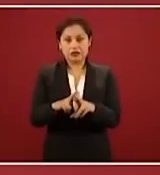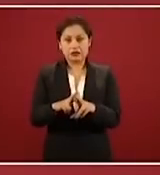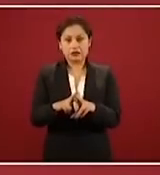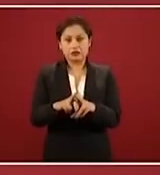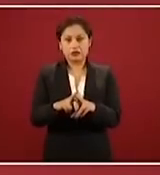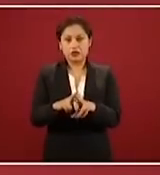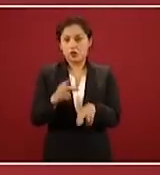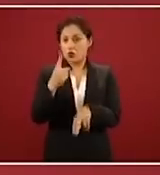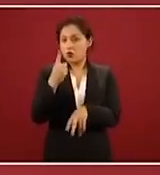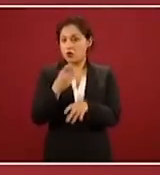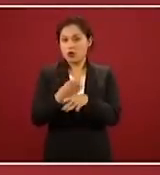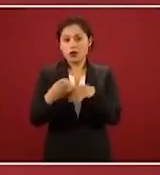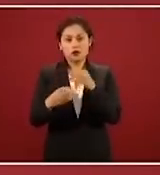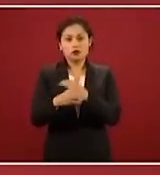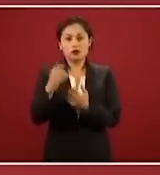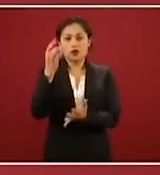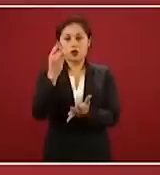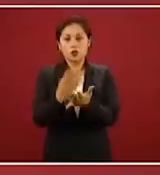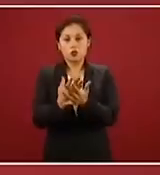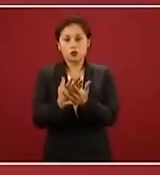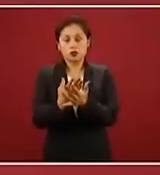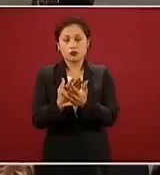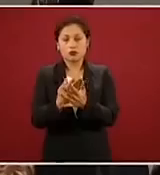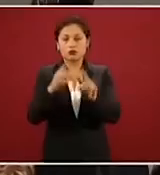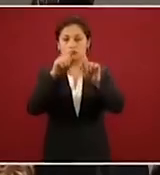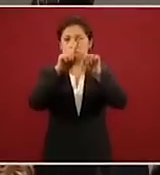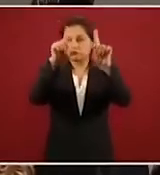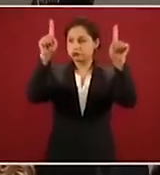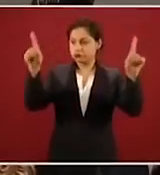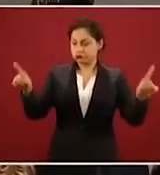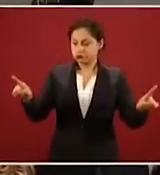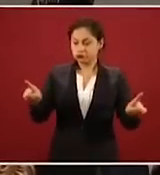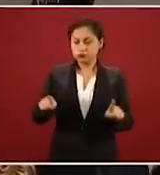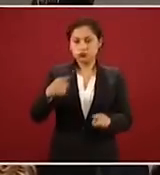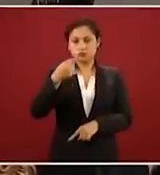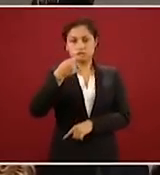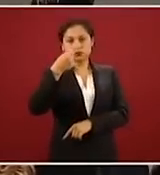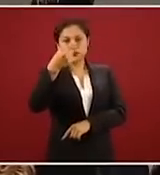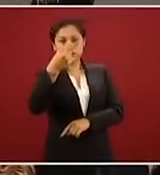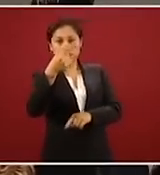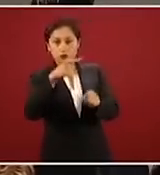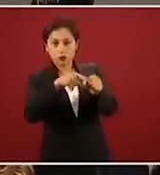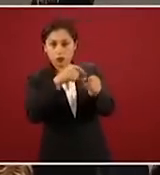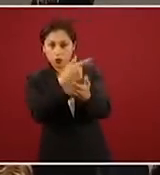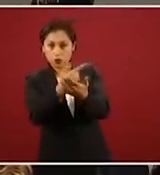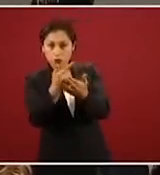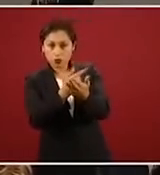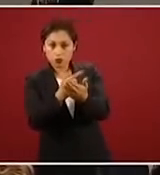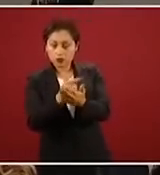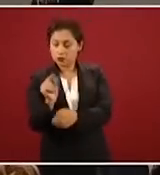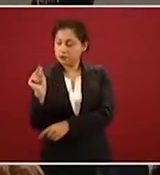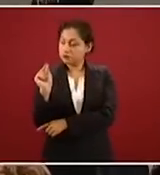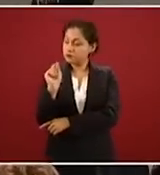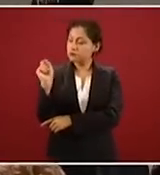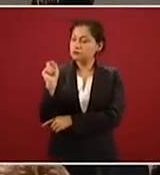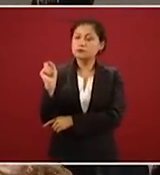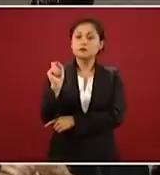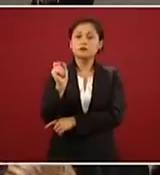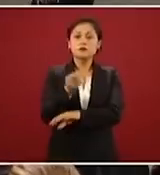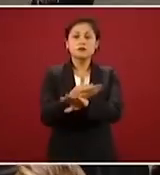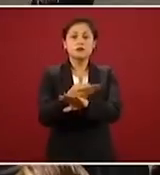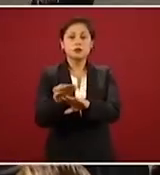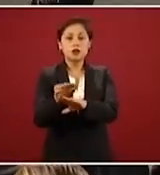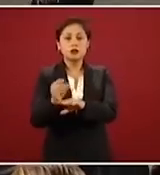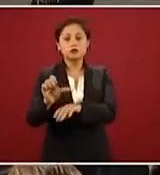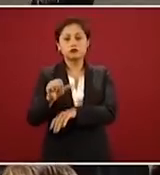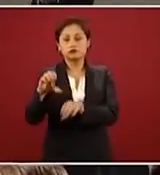trabajo, un pizarrón gris, un gis y un borrador. Y